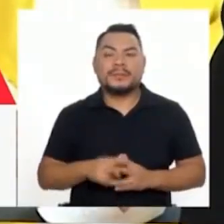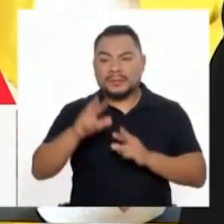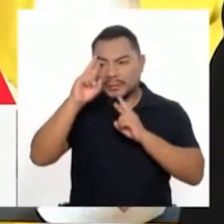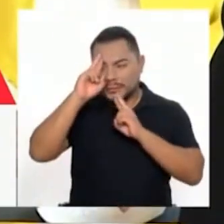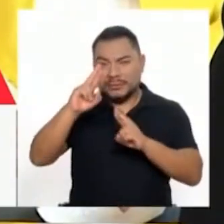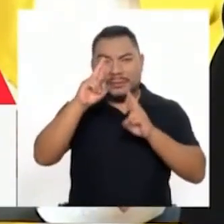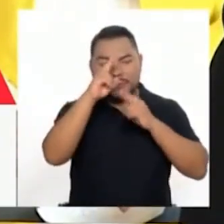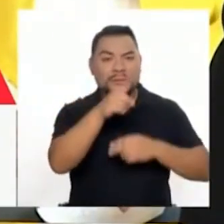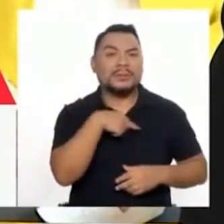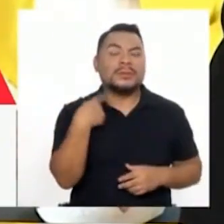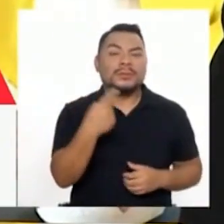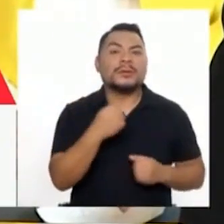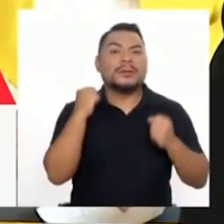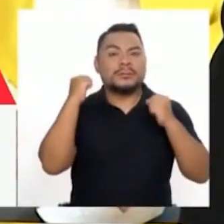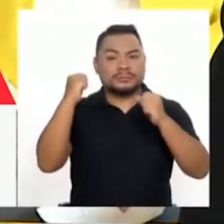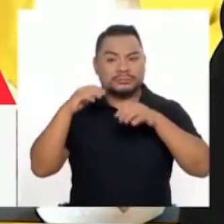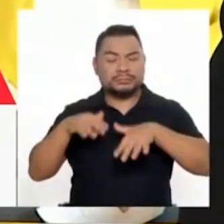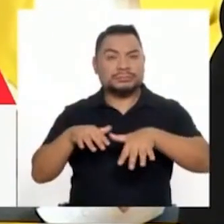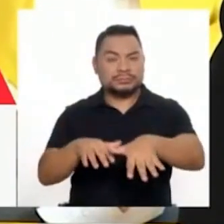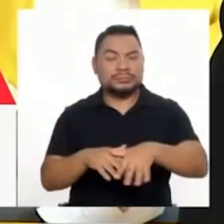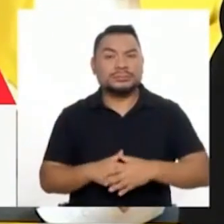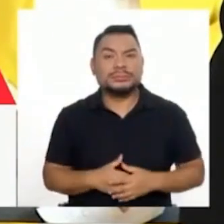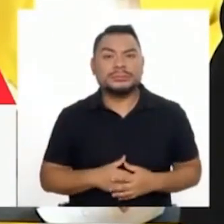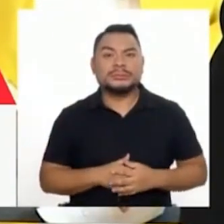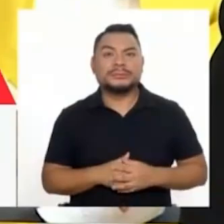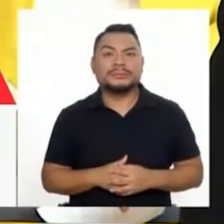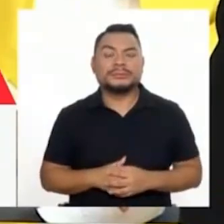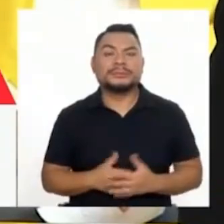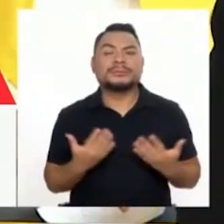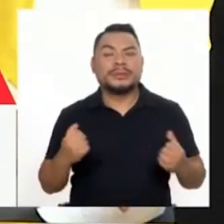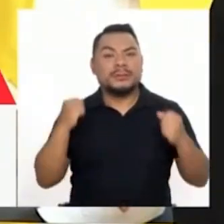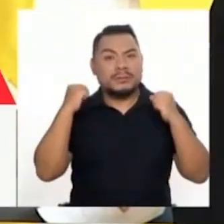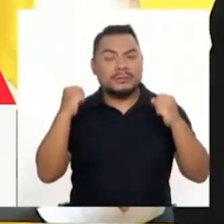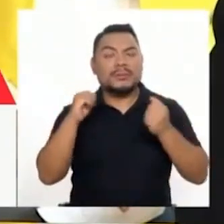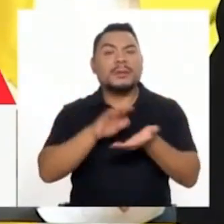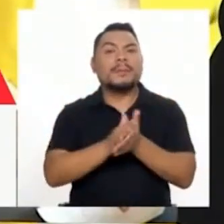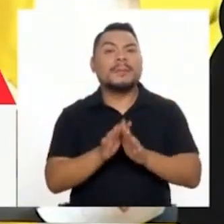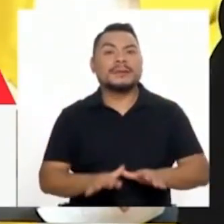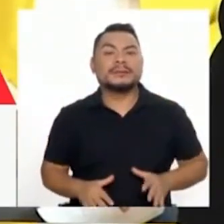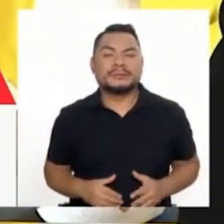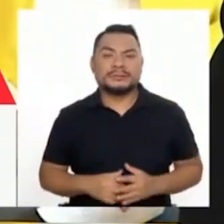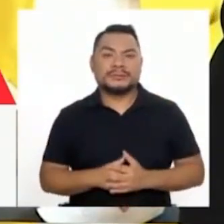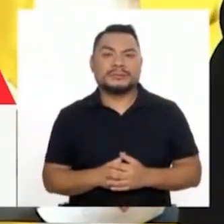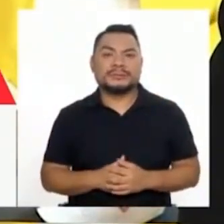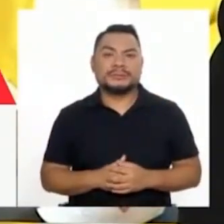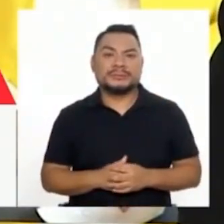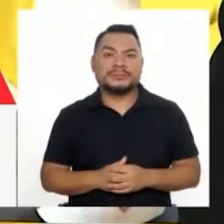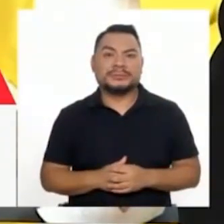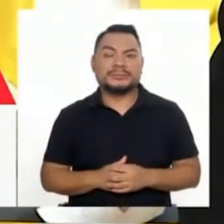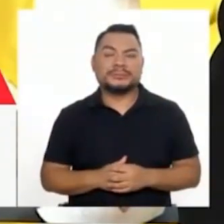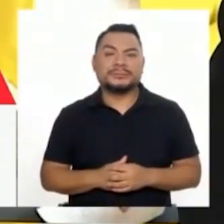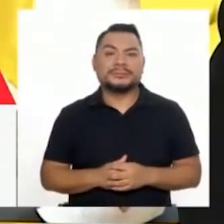respetaremos nosotros las marchas de protesta pacíficas,